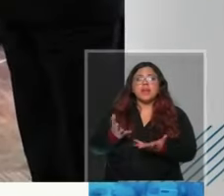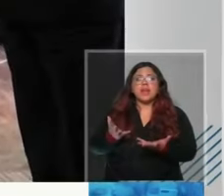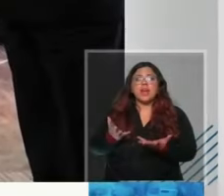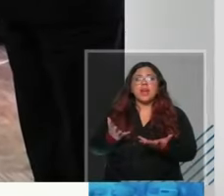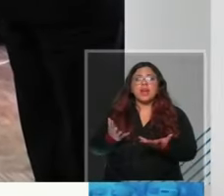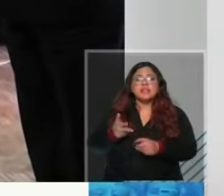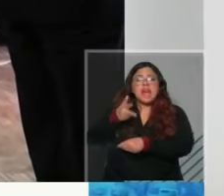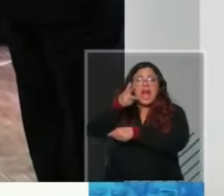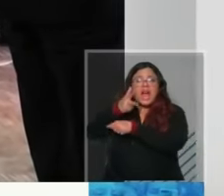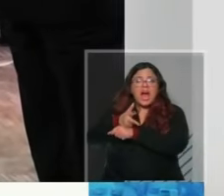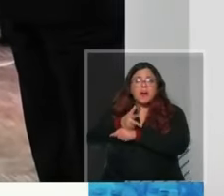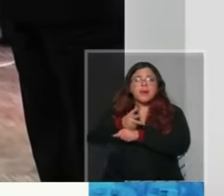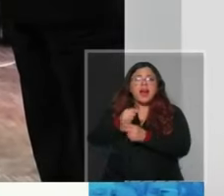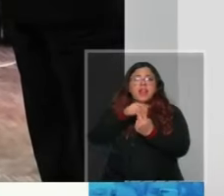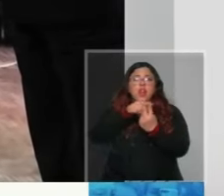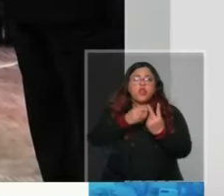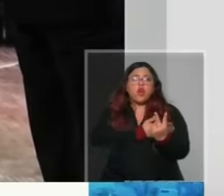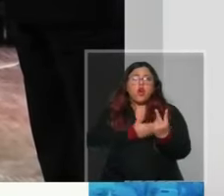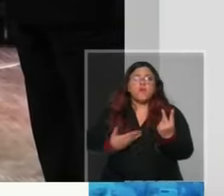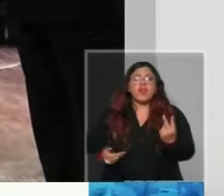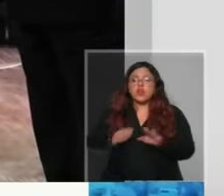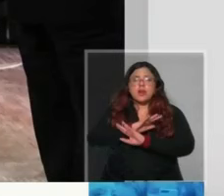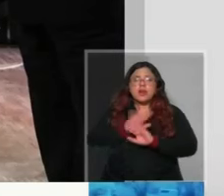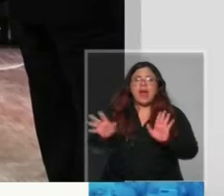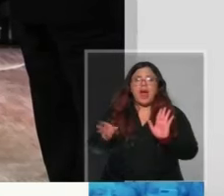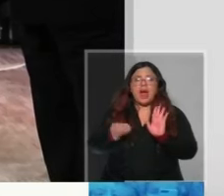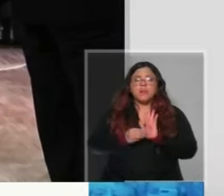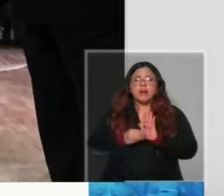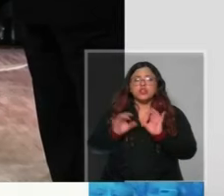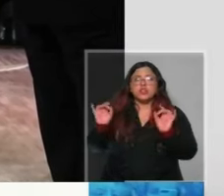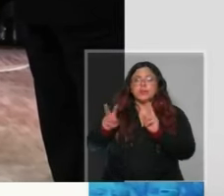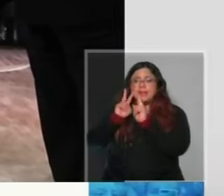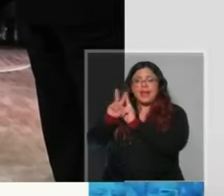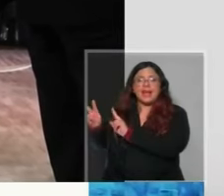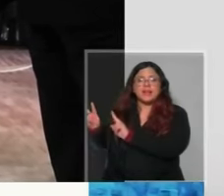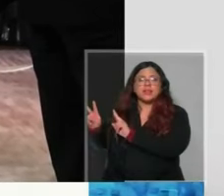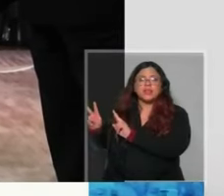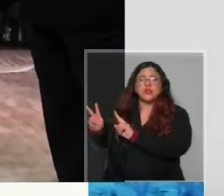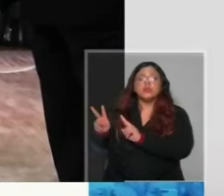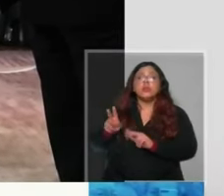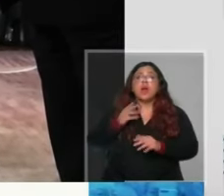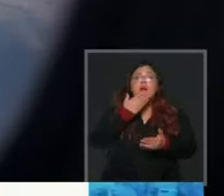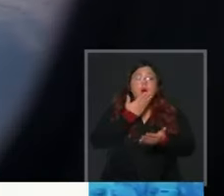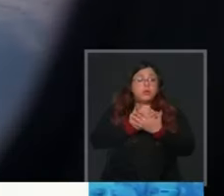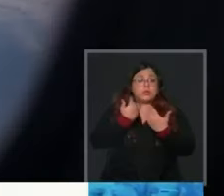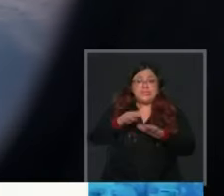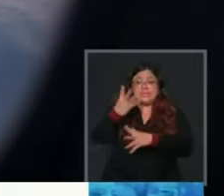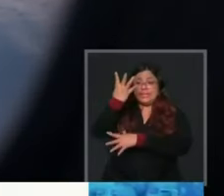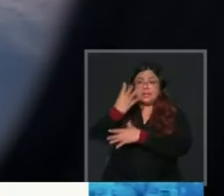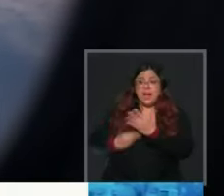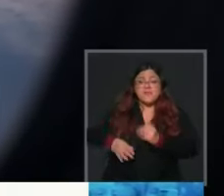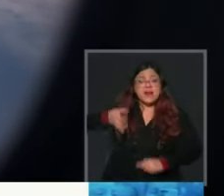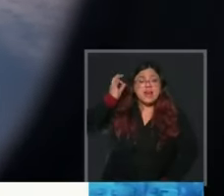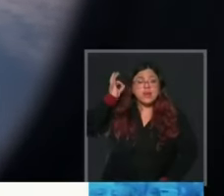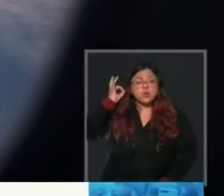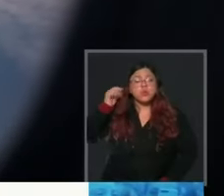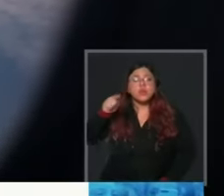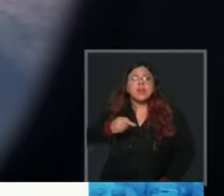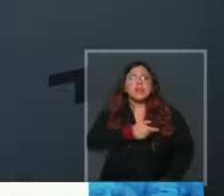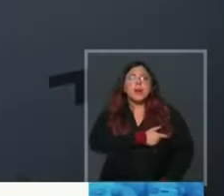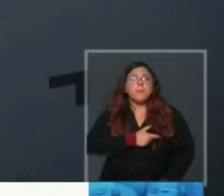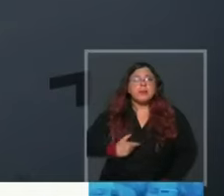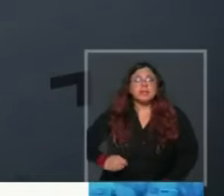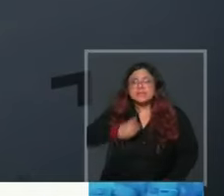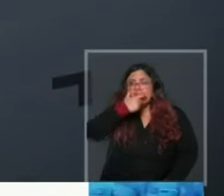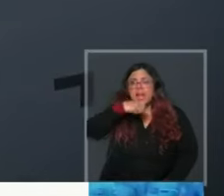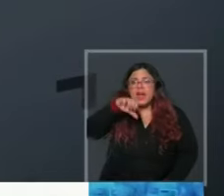gobiernos. Son las imágenes que en este minuto estamos viendo. E inmediatamente terminada esa reunión, el presidente Gabriel Boric